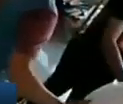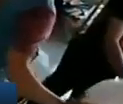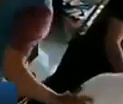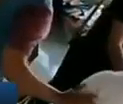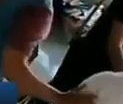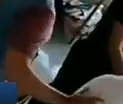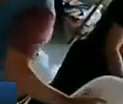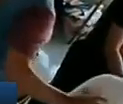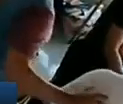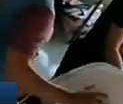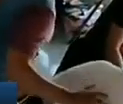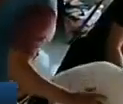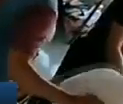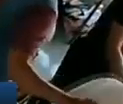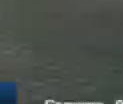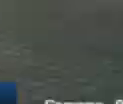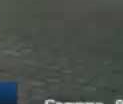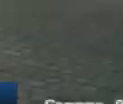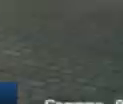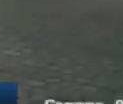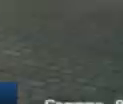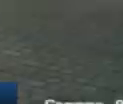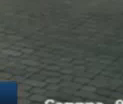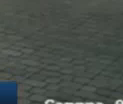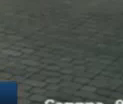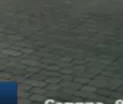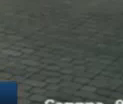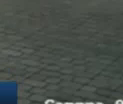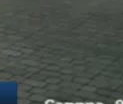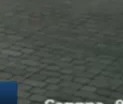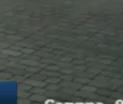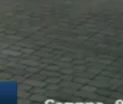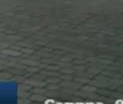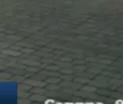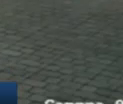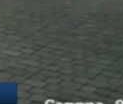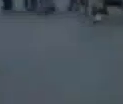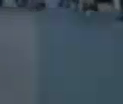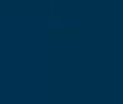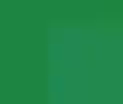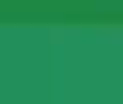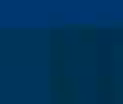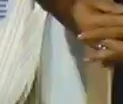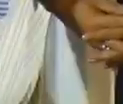Simón Bolívar. El movimiento telúrico se sintió fuertemente en Guayaquil.